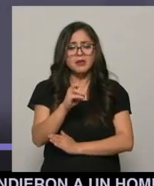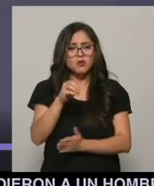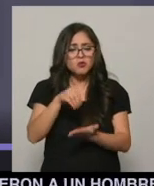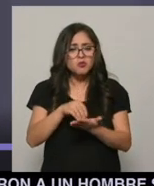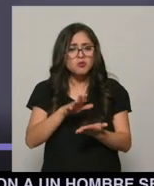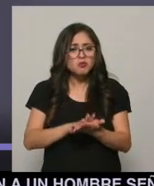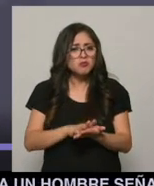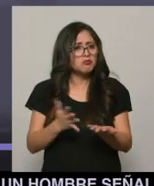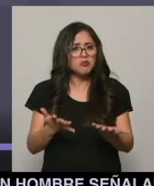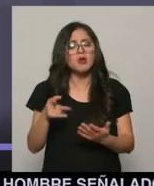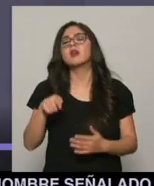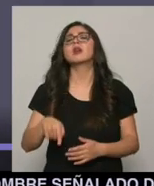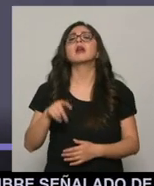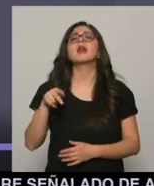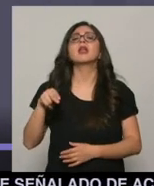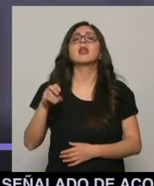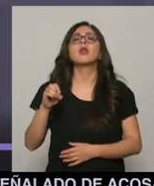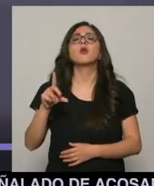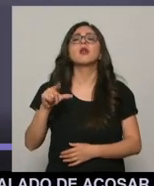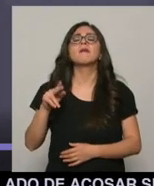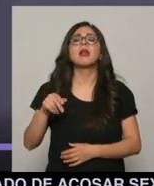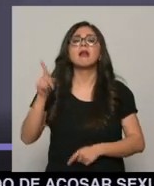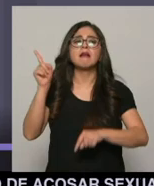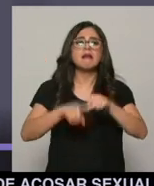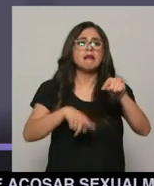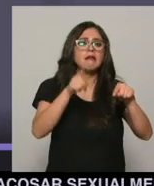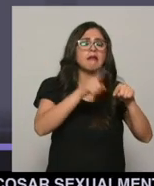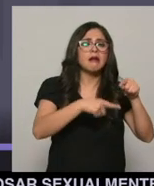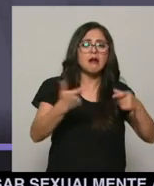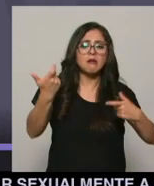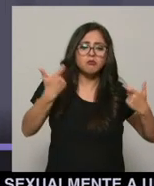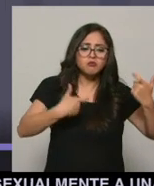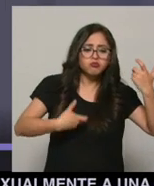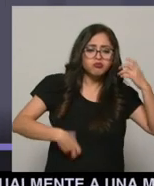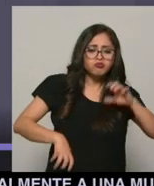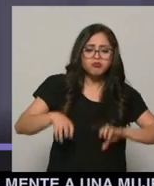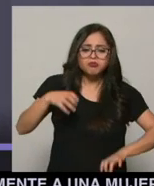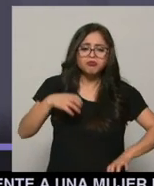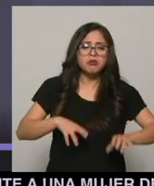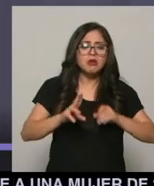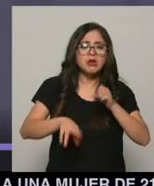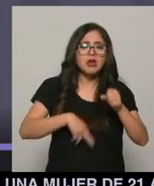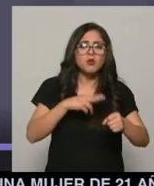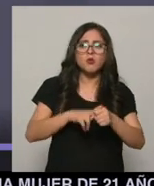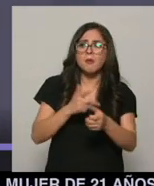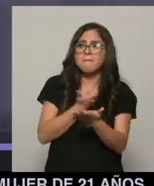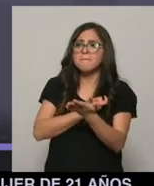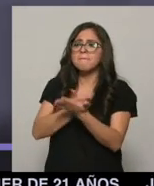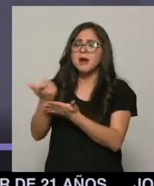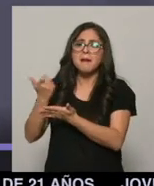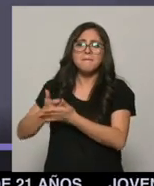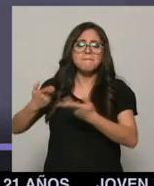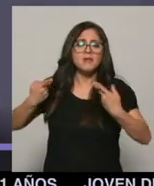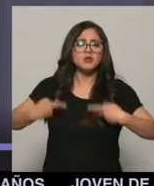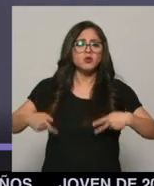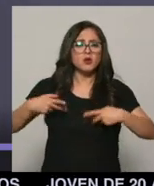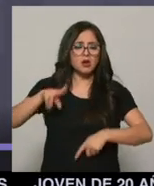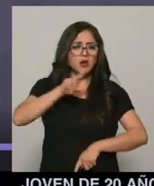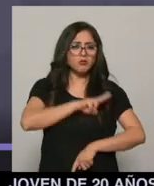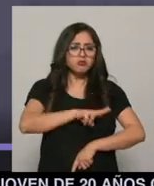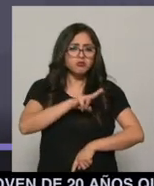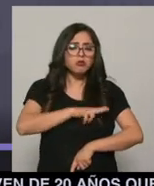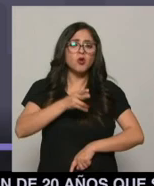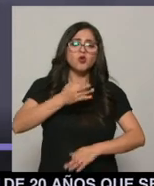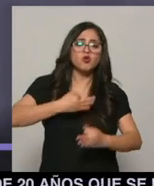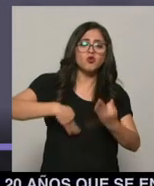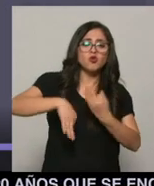es saqueo de las riquezas naturales para entregárselas a particulares, es entregar las grandes riquezas, los grandes bienes